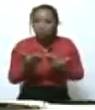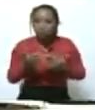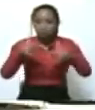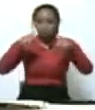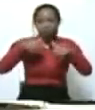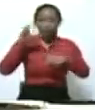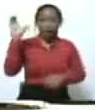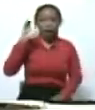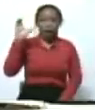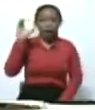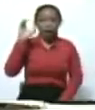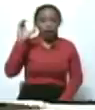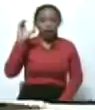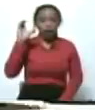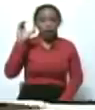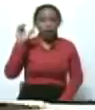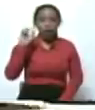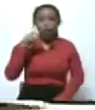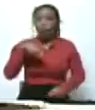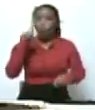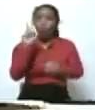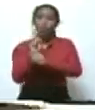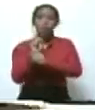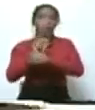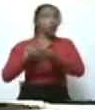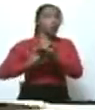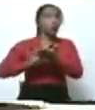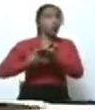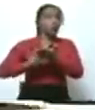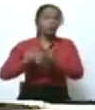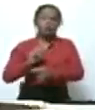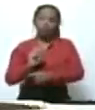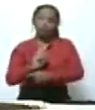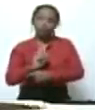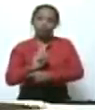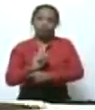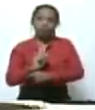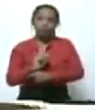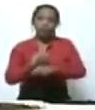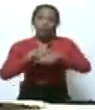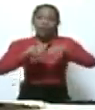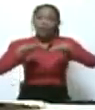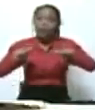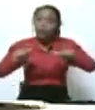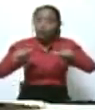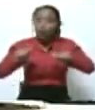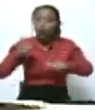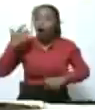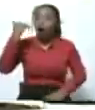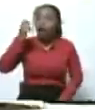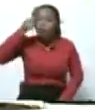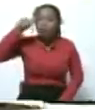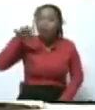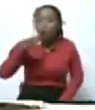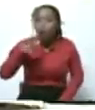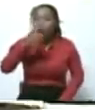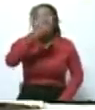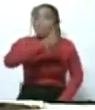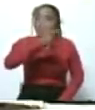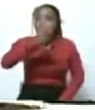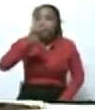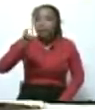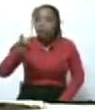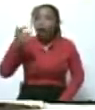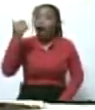Caracas no están todas las soluciones. En el terreno donde está el pueblo, donde está la gente,